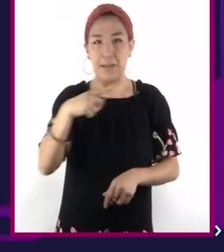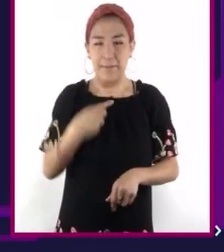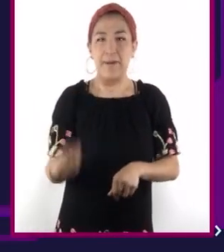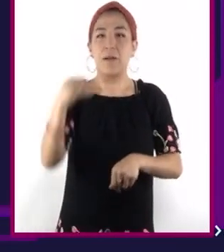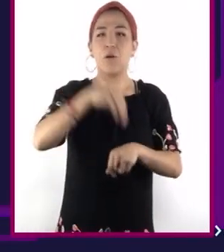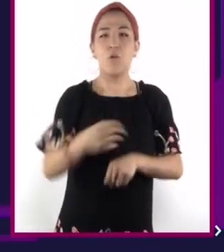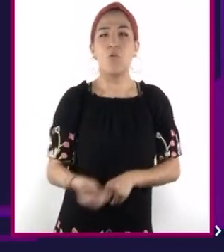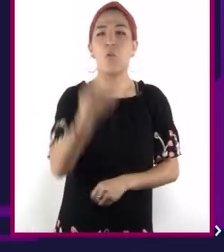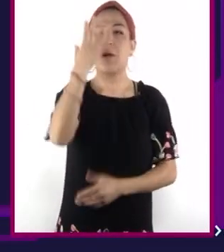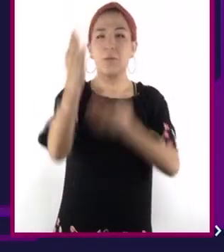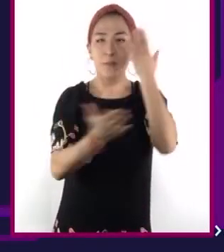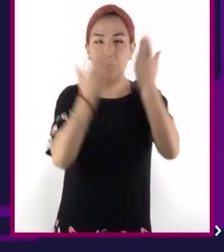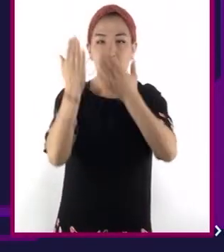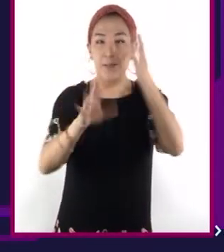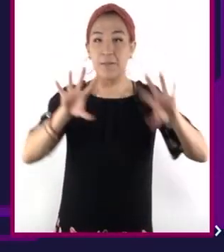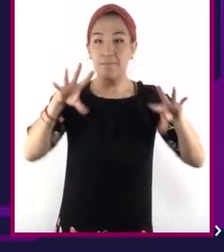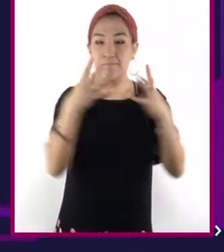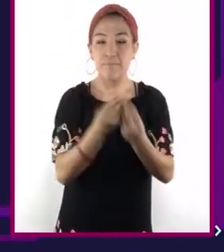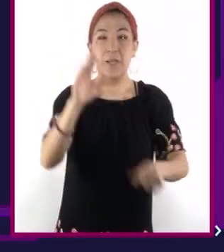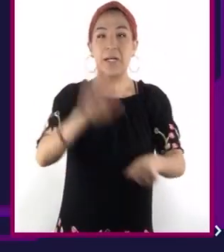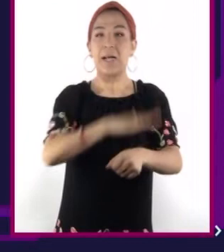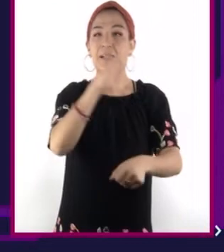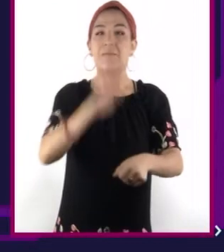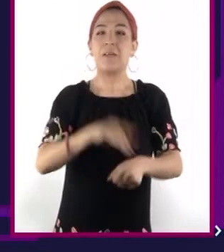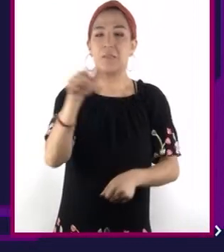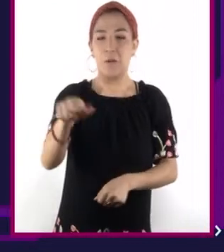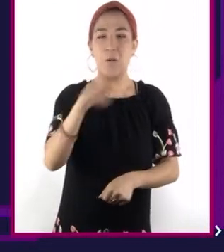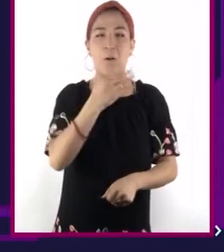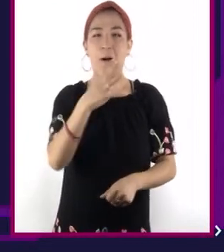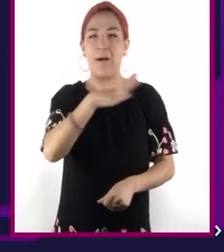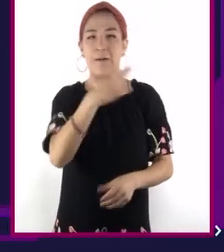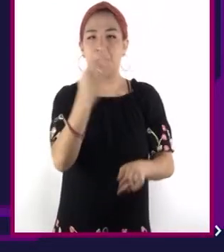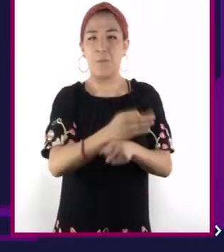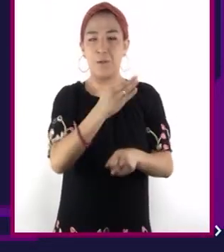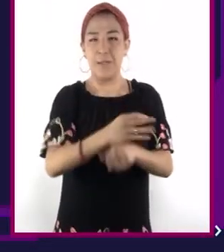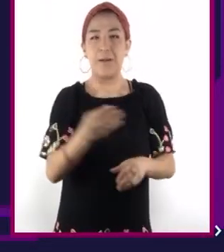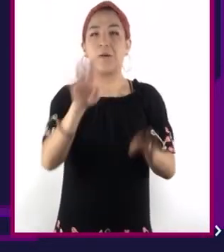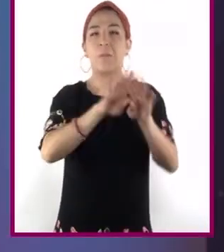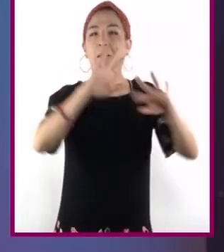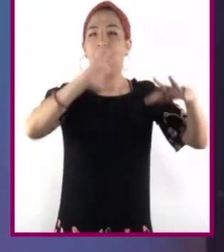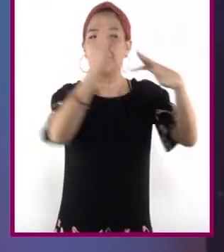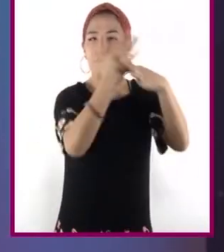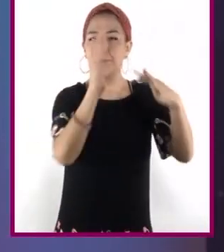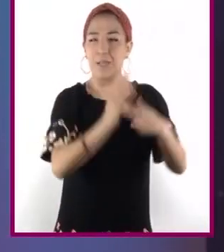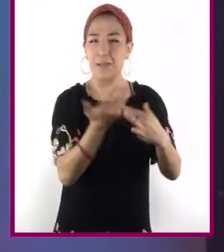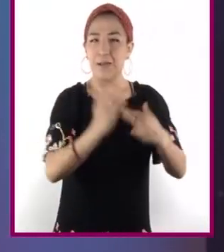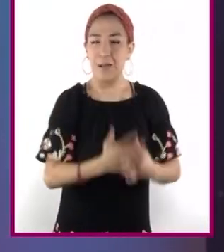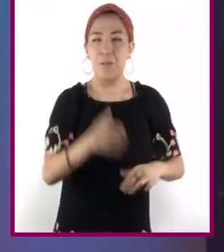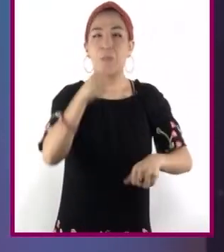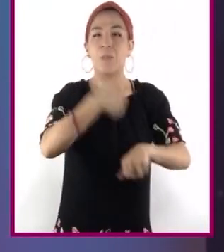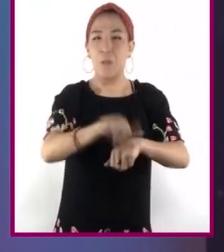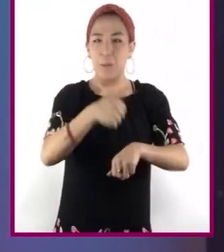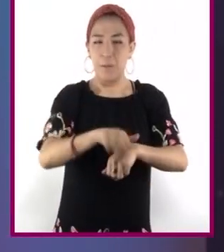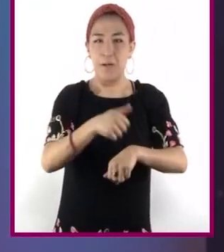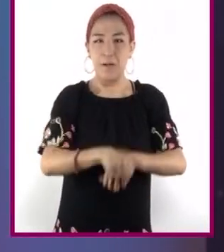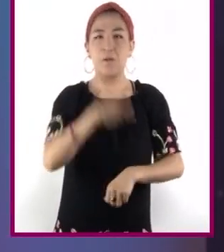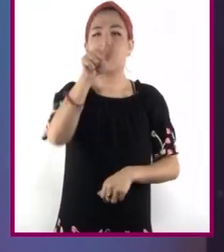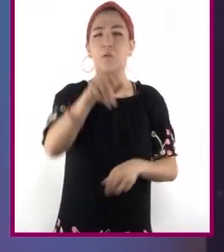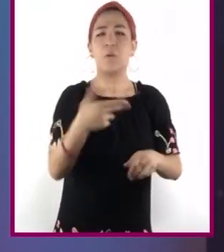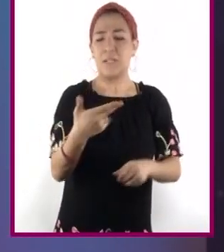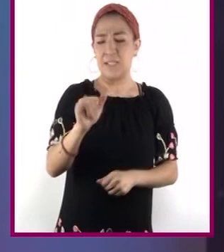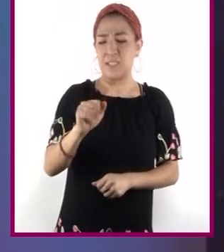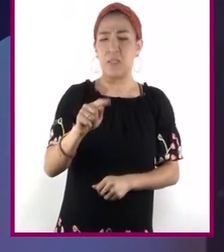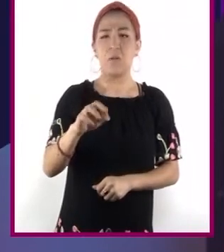cuántos estudiantes obtuvieron la calificación que se encuentra en cada intervalo. Para realizar los